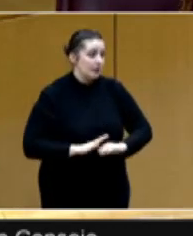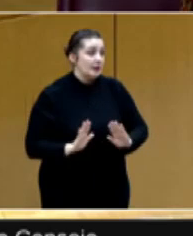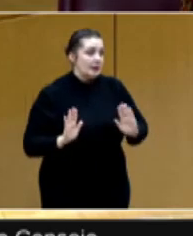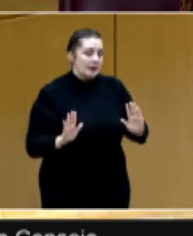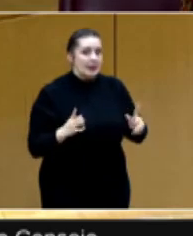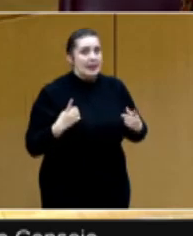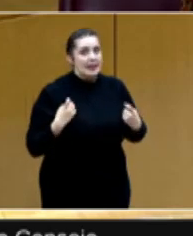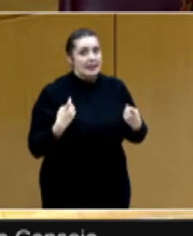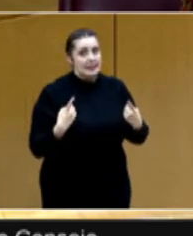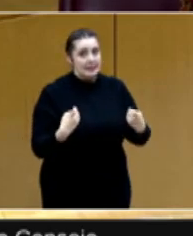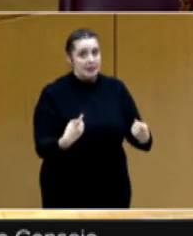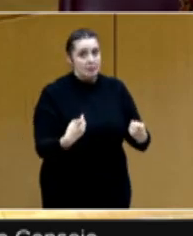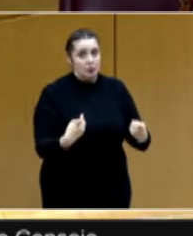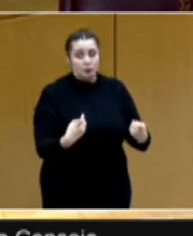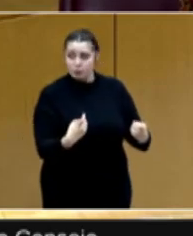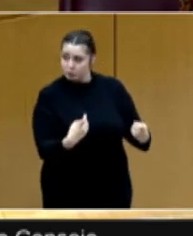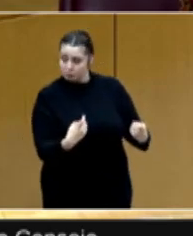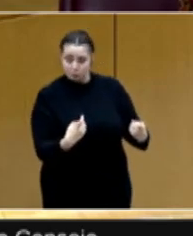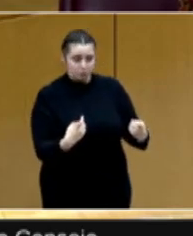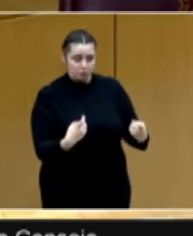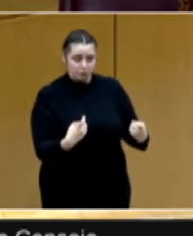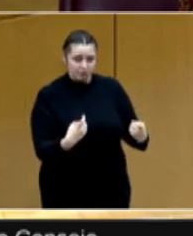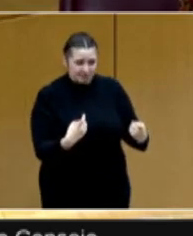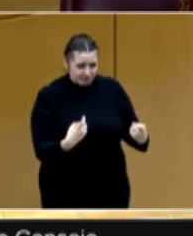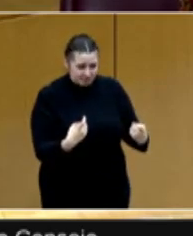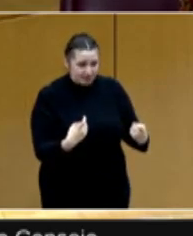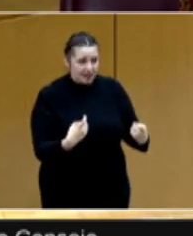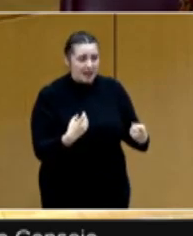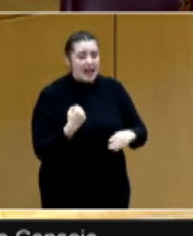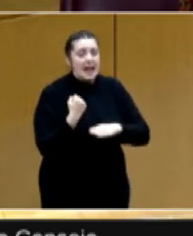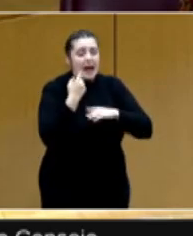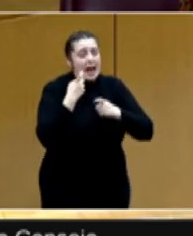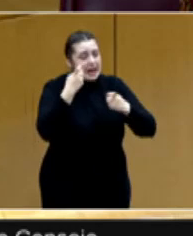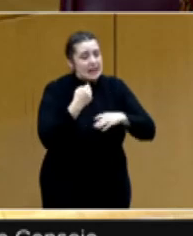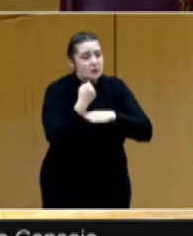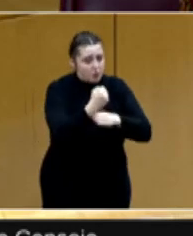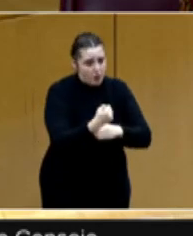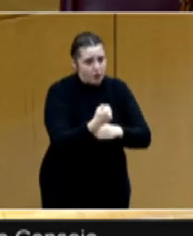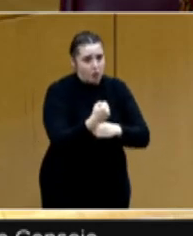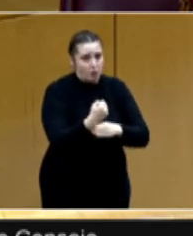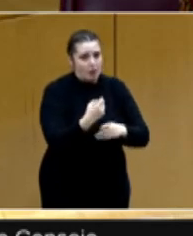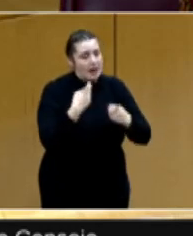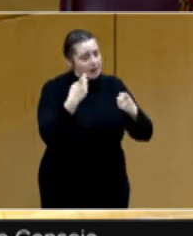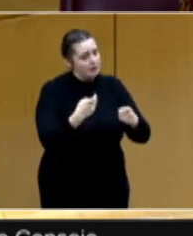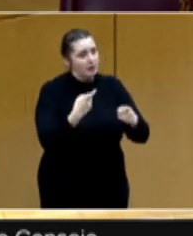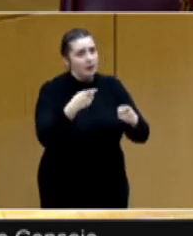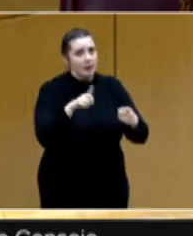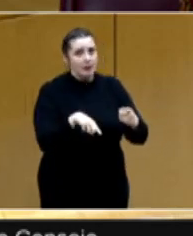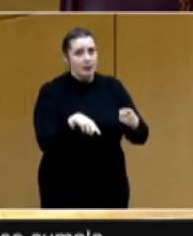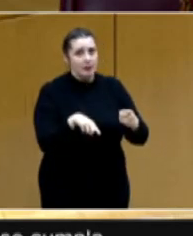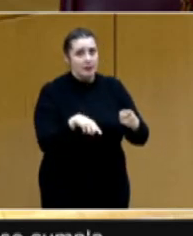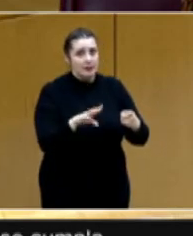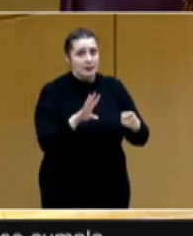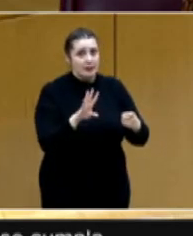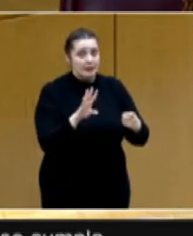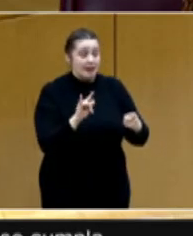necesario el refuerzo es necesario que la administración prestacional nos dé también Sí bueno